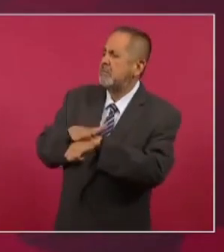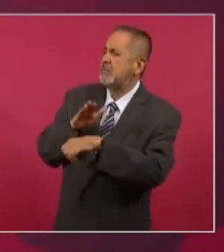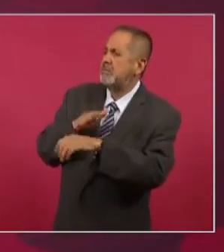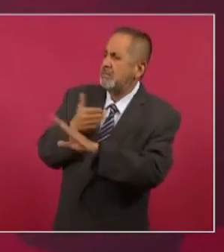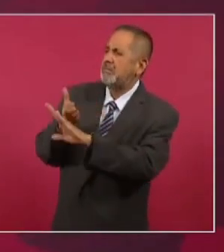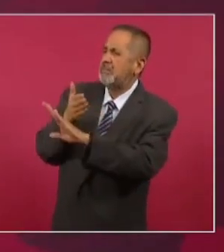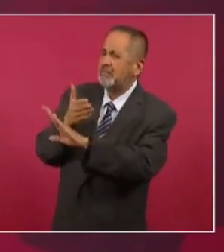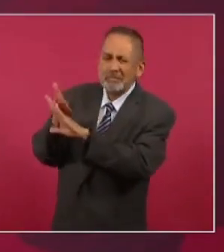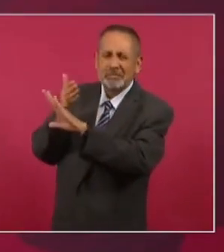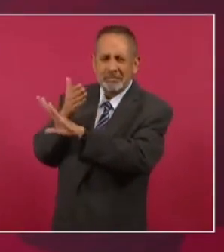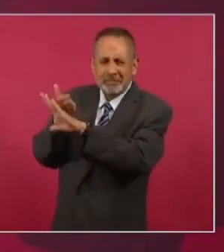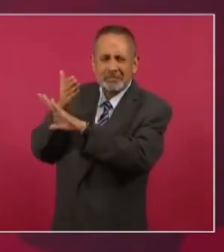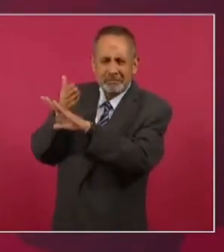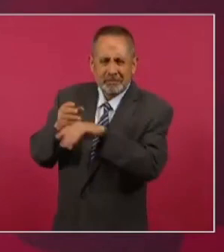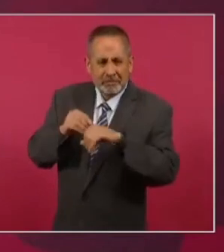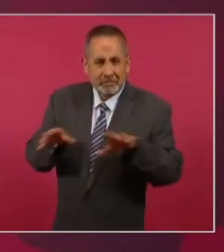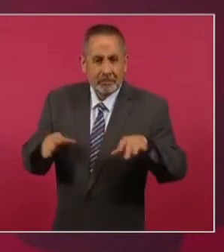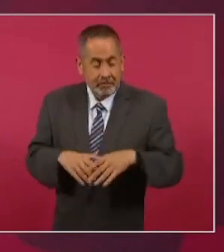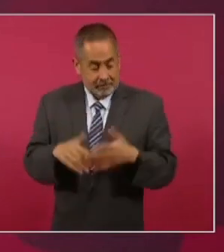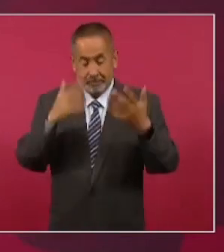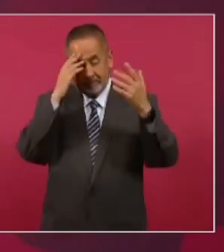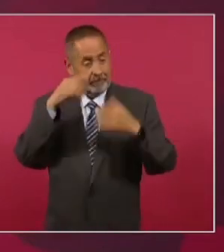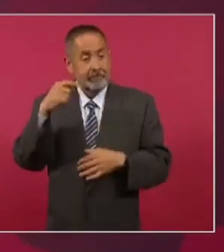bueno hasta Calderón